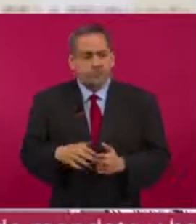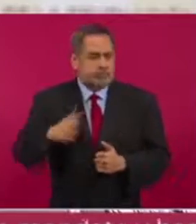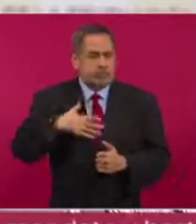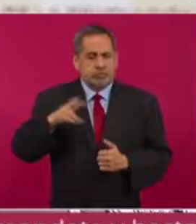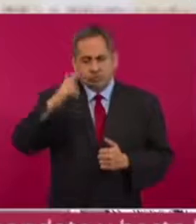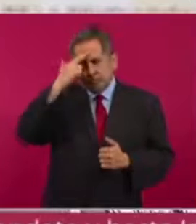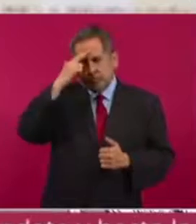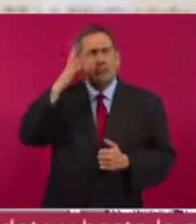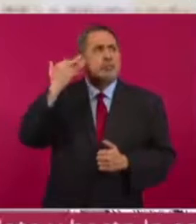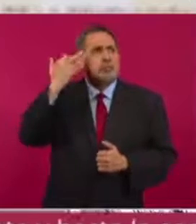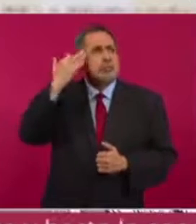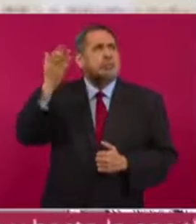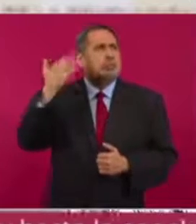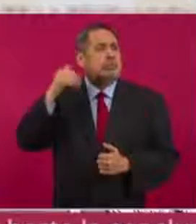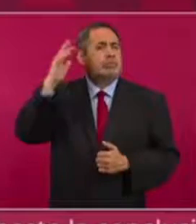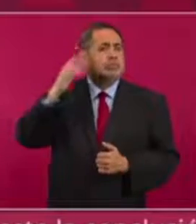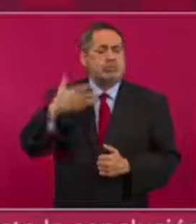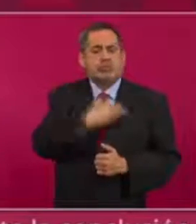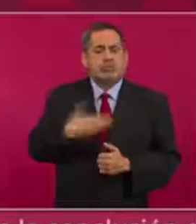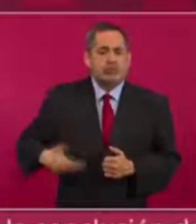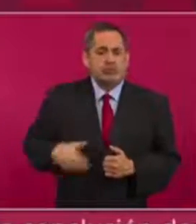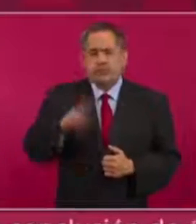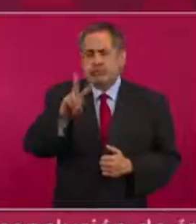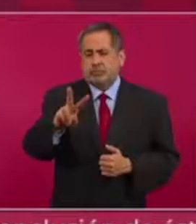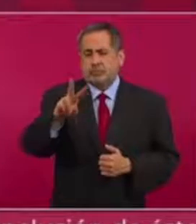durante el gobierno de Vicente Fox,